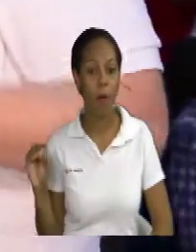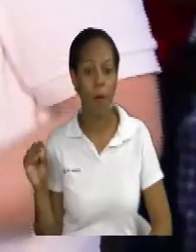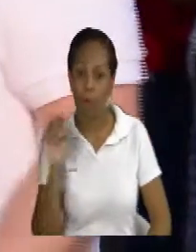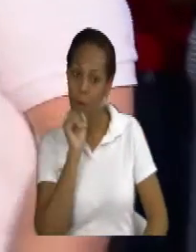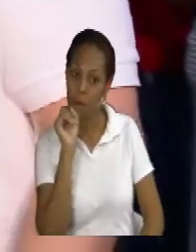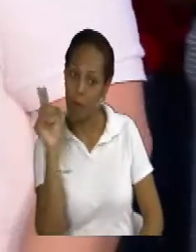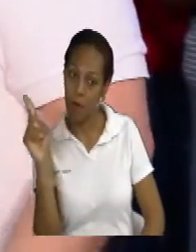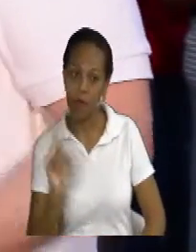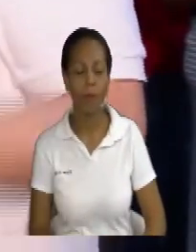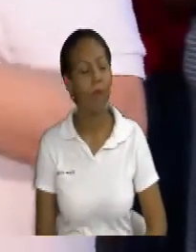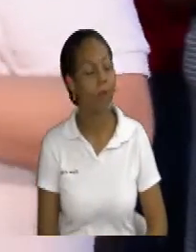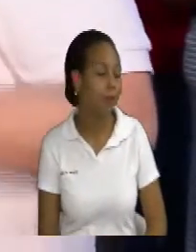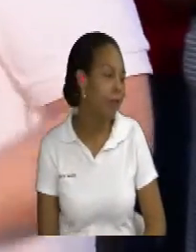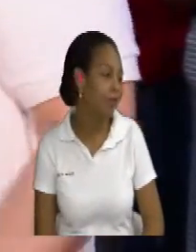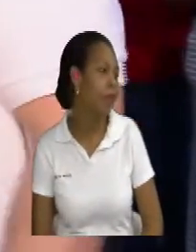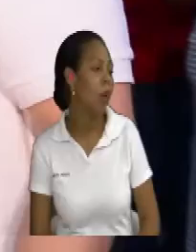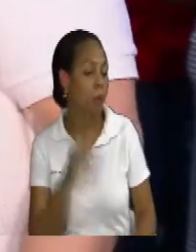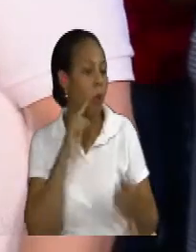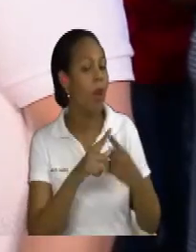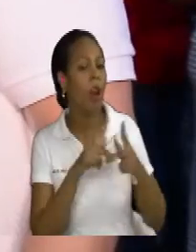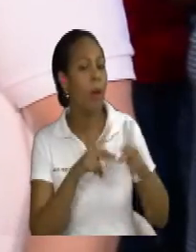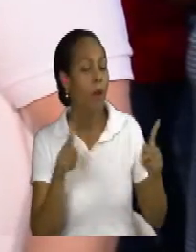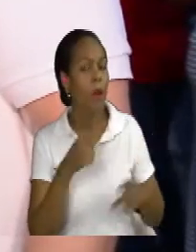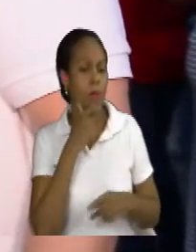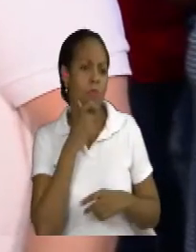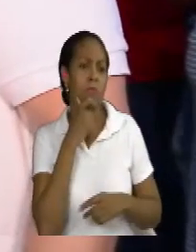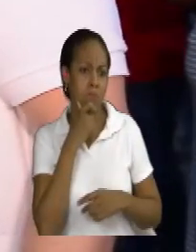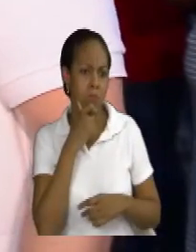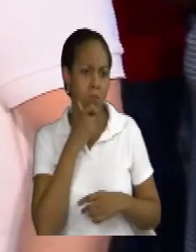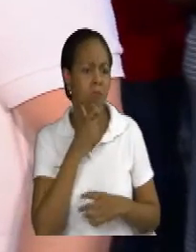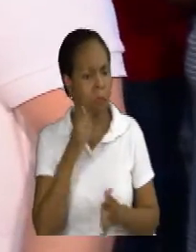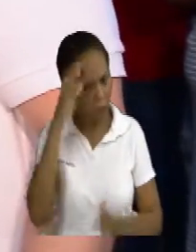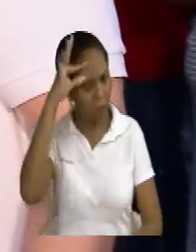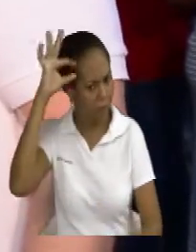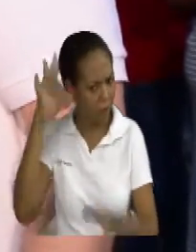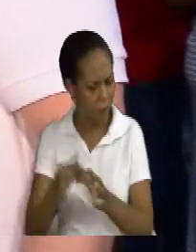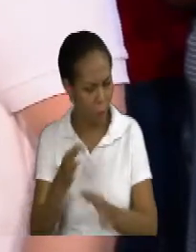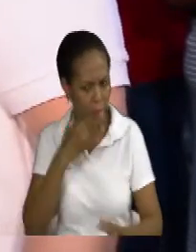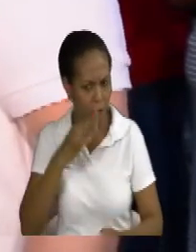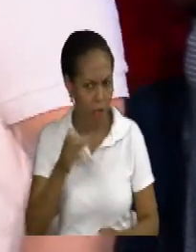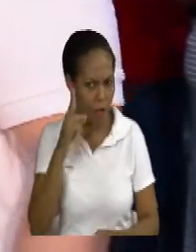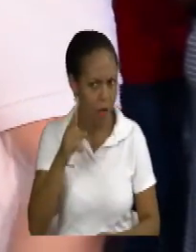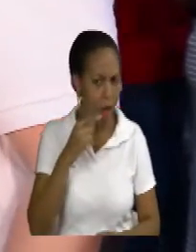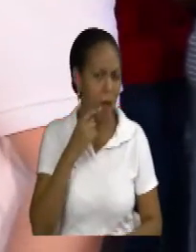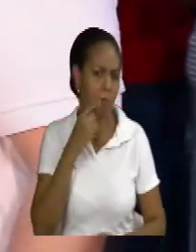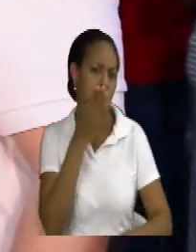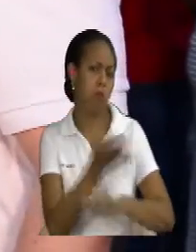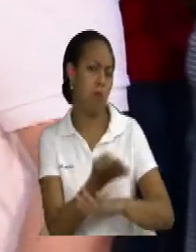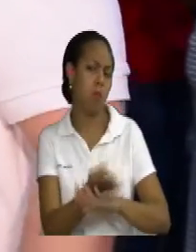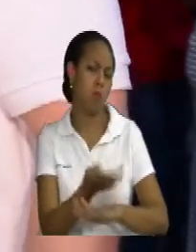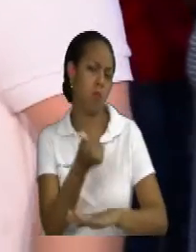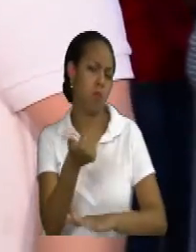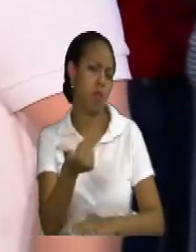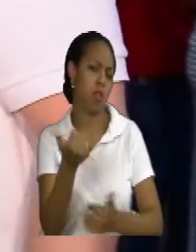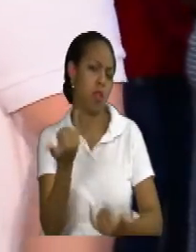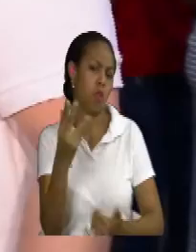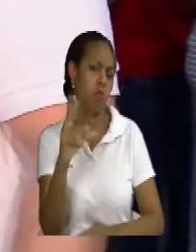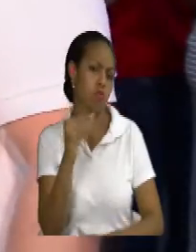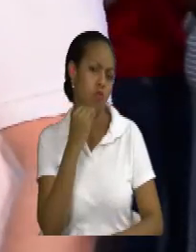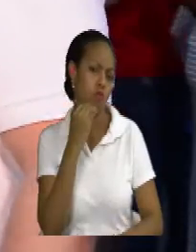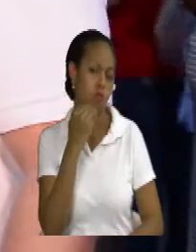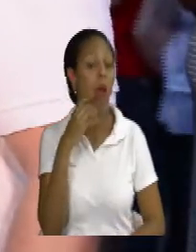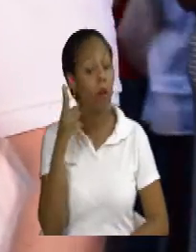recobre la confianza, que le apuesten a una propuesta independiente, con criterio, con autonomía. Somos una voz distinta